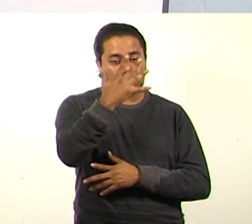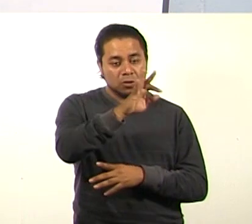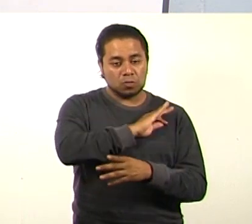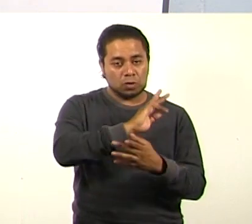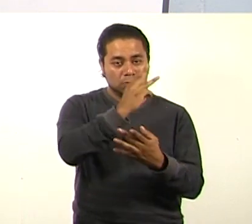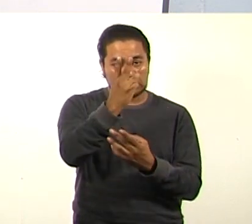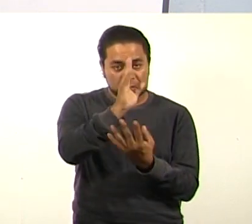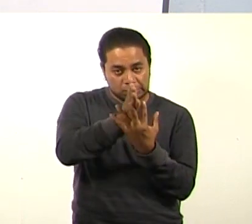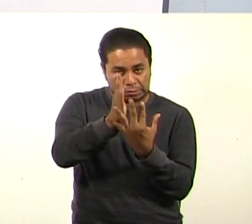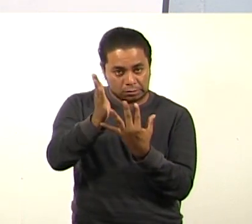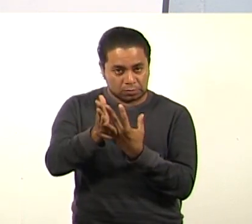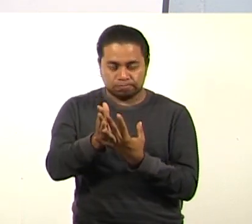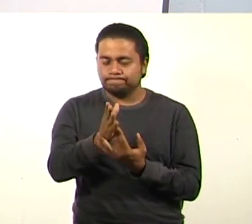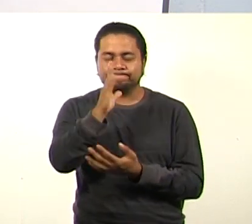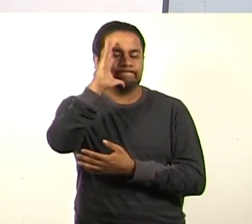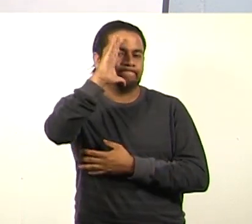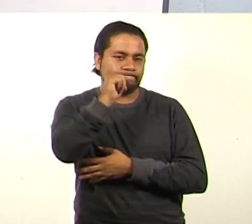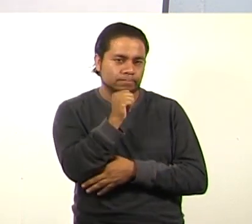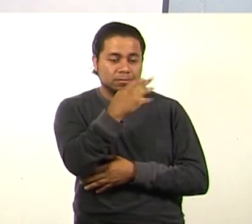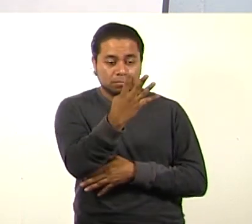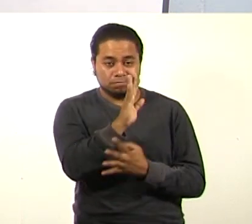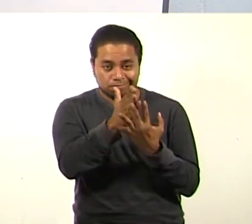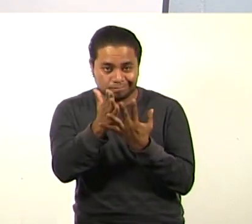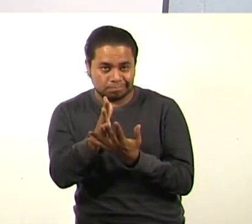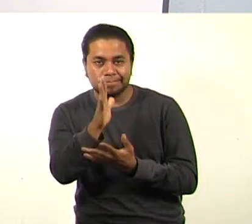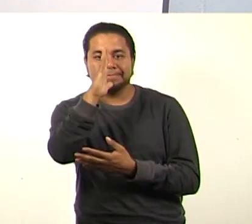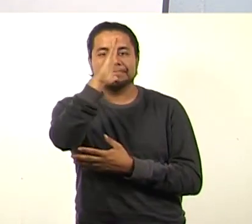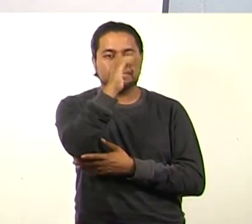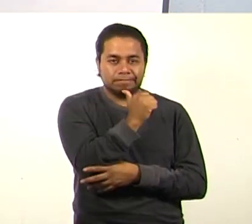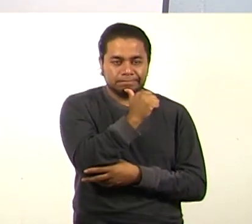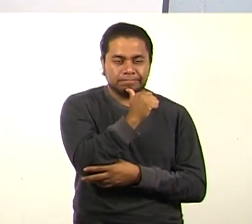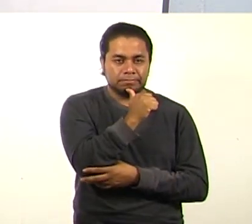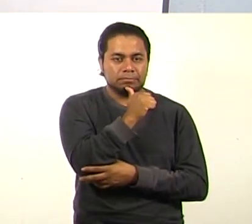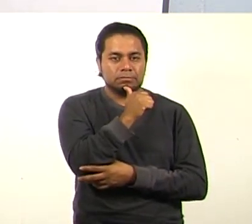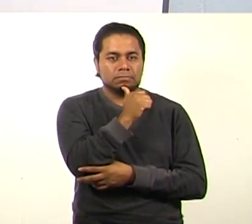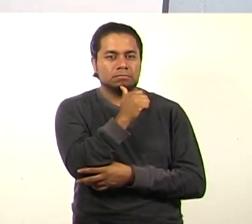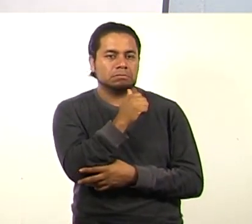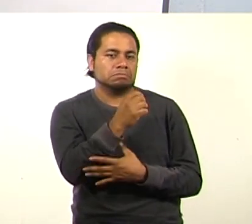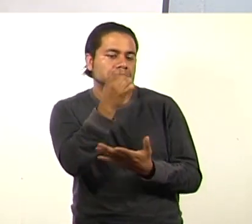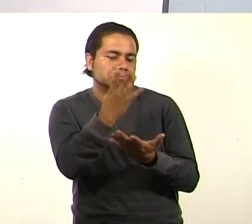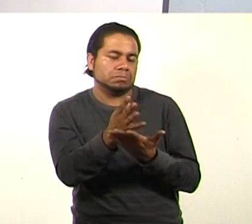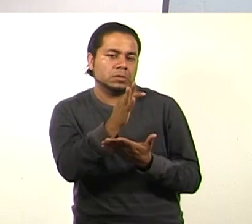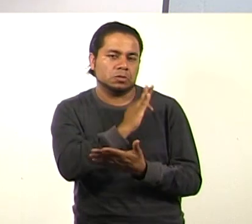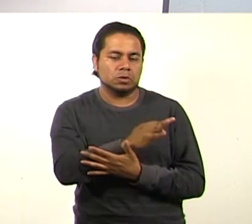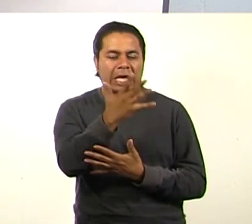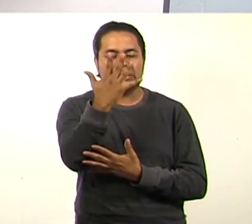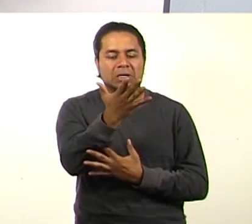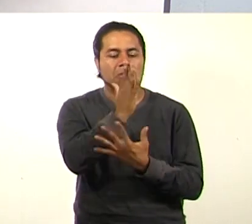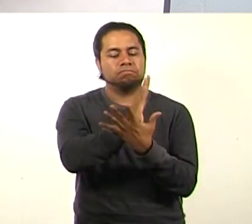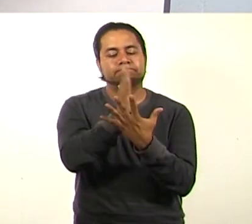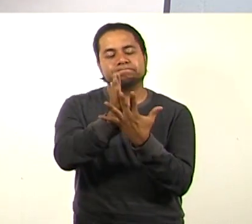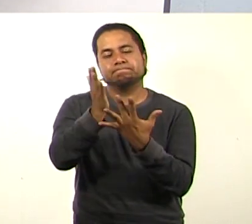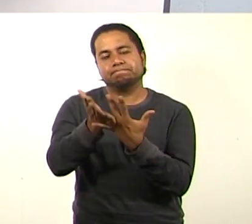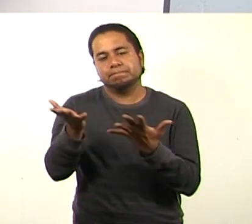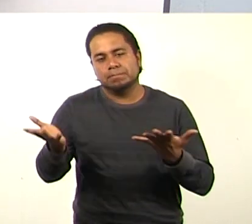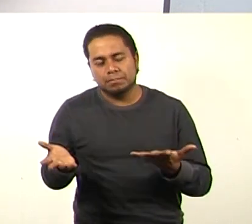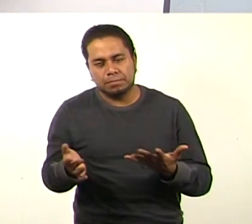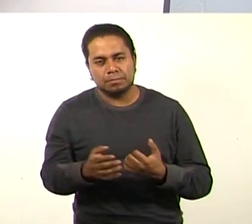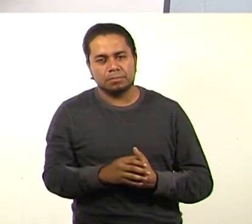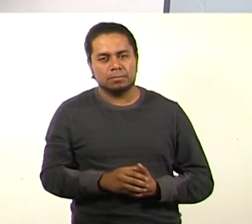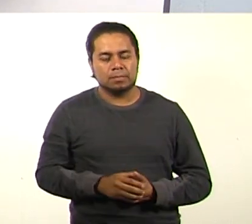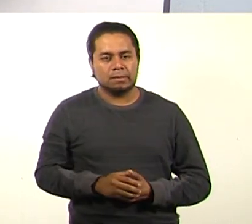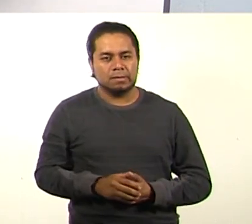entre 3? Claro que no, entre 4 tampoco. Entonces no nos queda más que partirlo entre 5. Entonces,